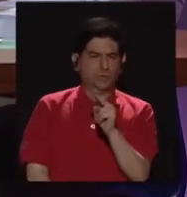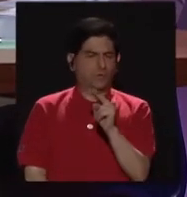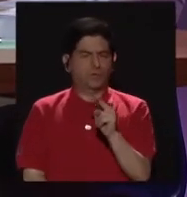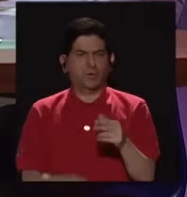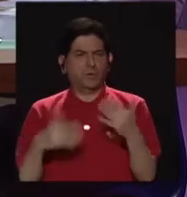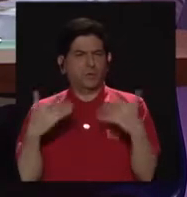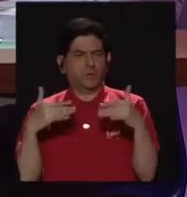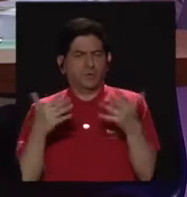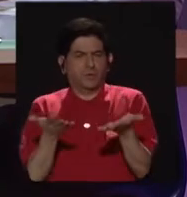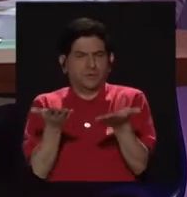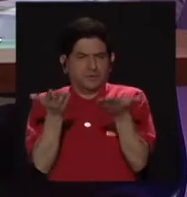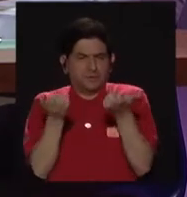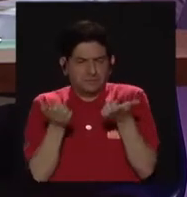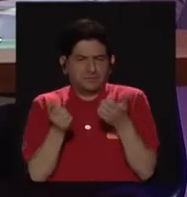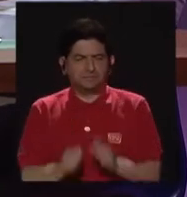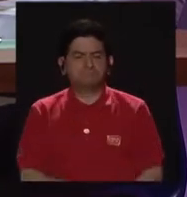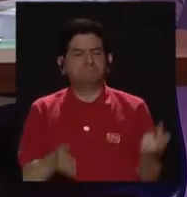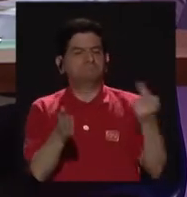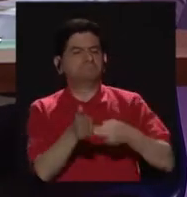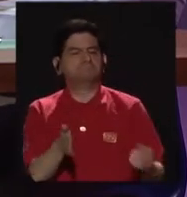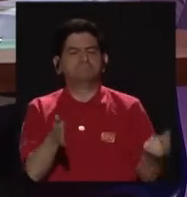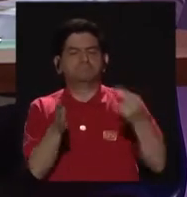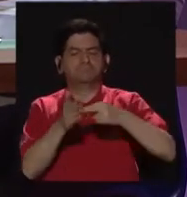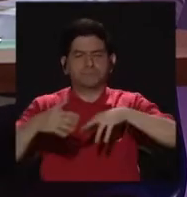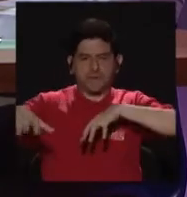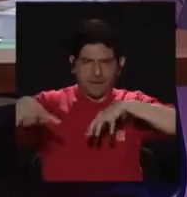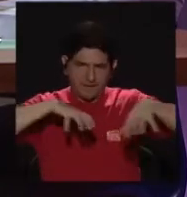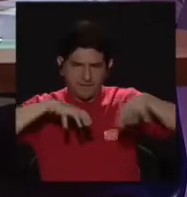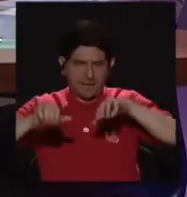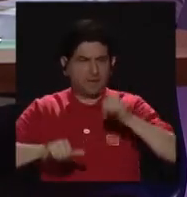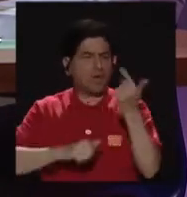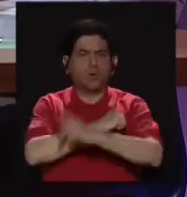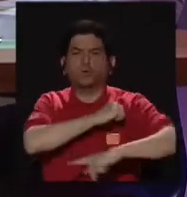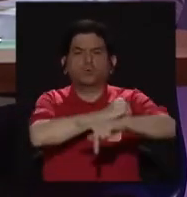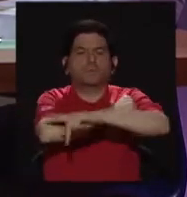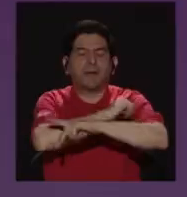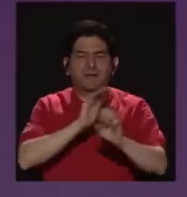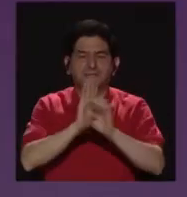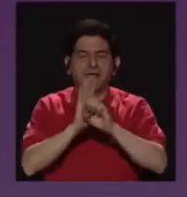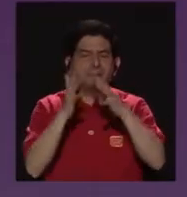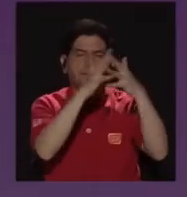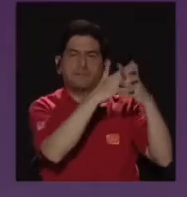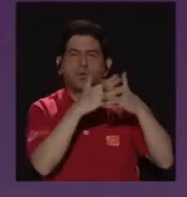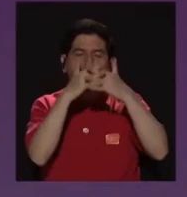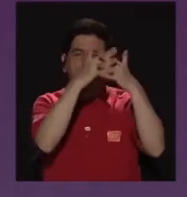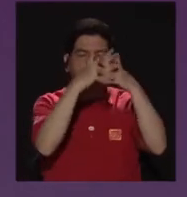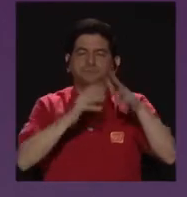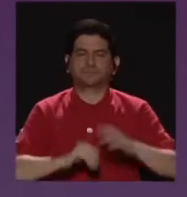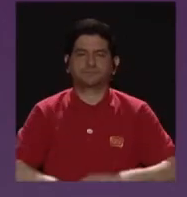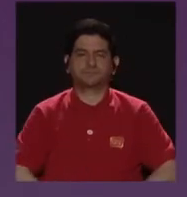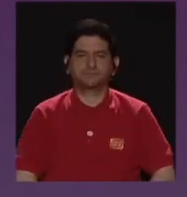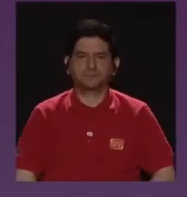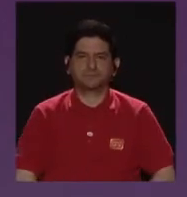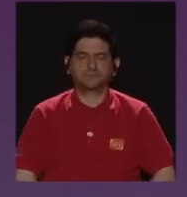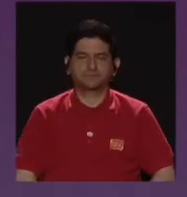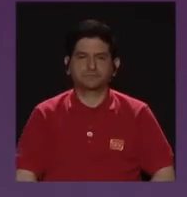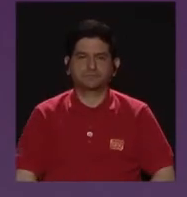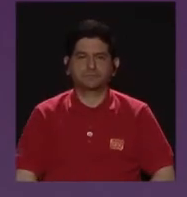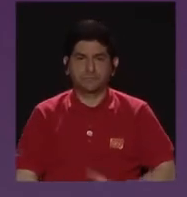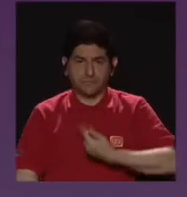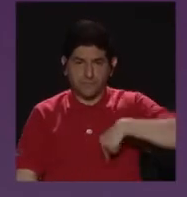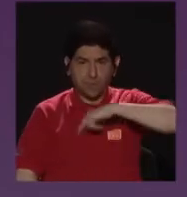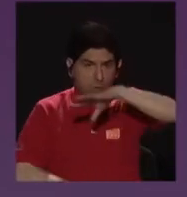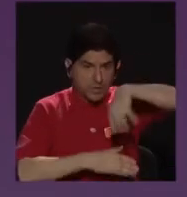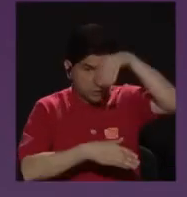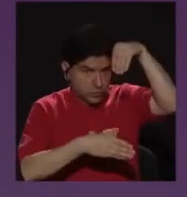que se quería replicar un montón la dinámica que se da en otros países como eeuu verdad y de nuestro